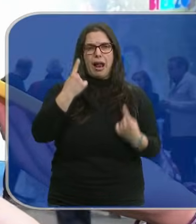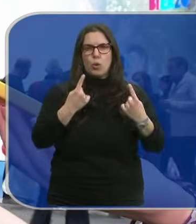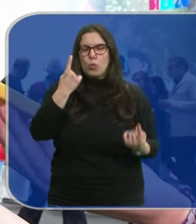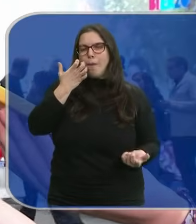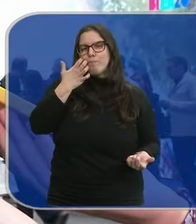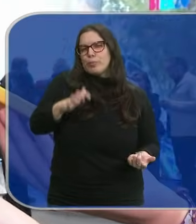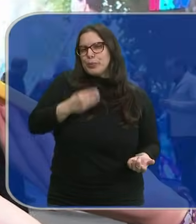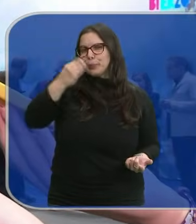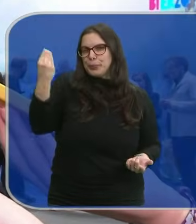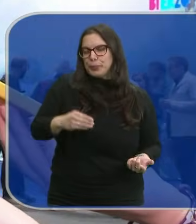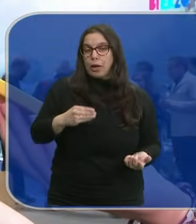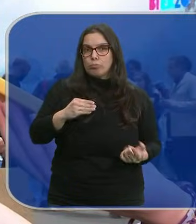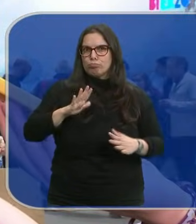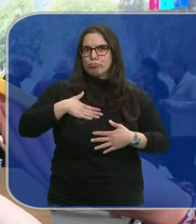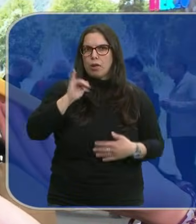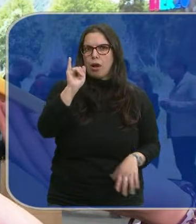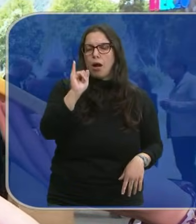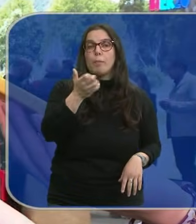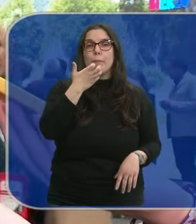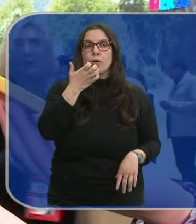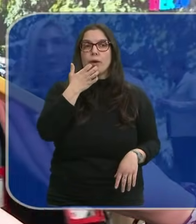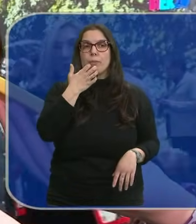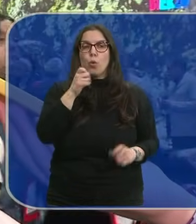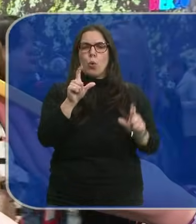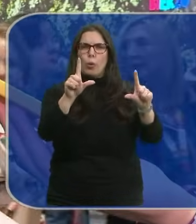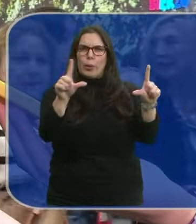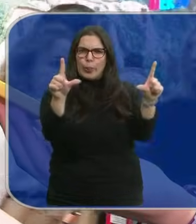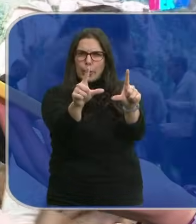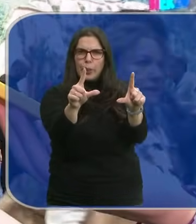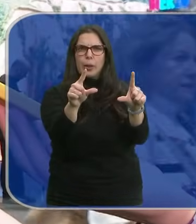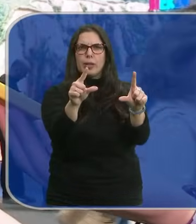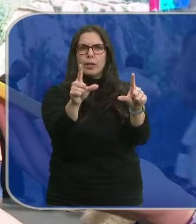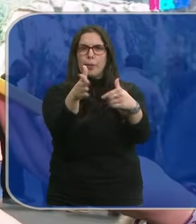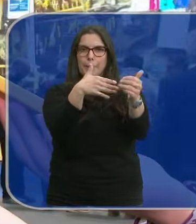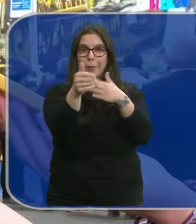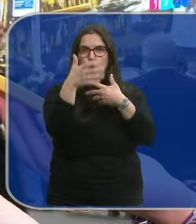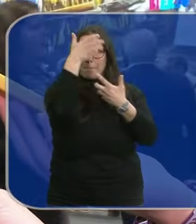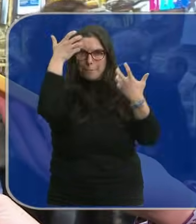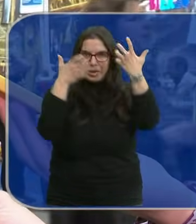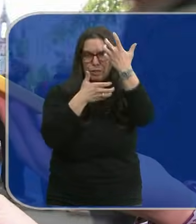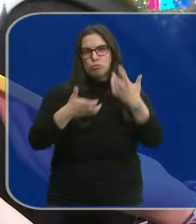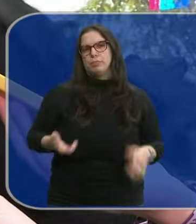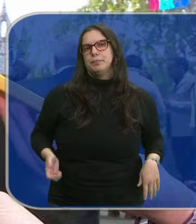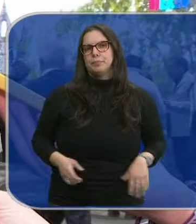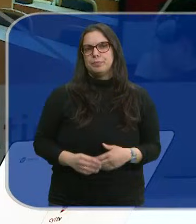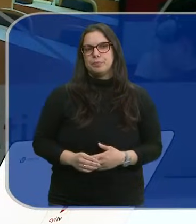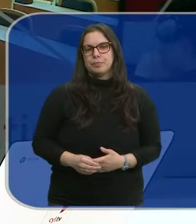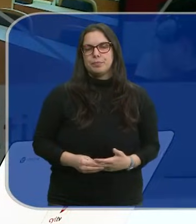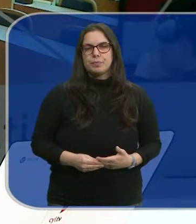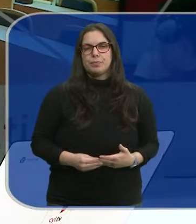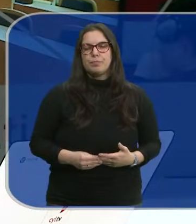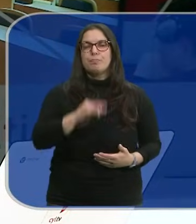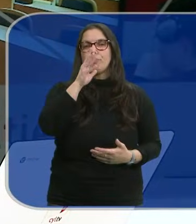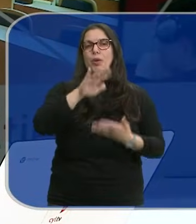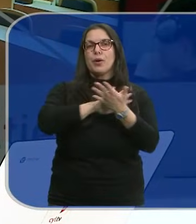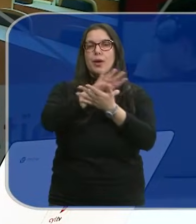extraordinarias y hay notables sorpresas. Está, por ejemplo, ese cuadrito pequeño de Pablo Picasso.